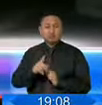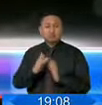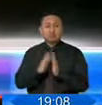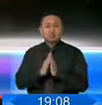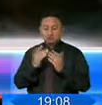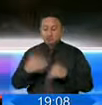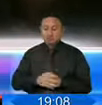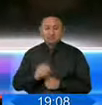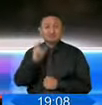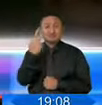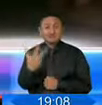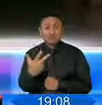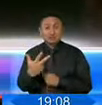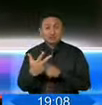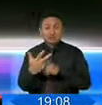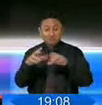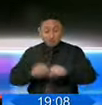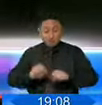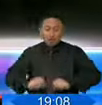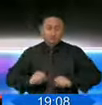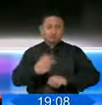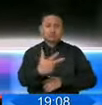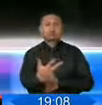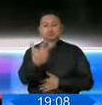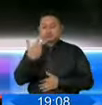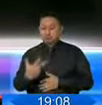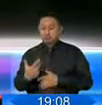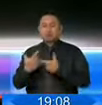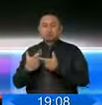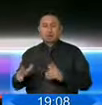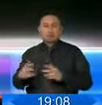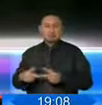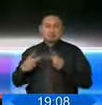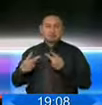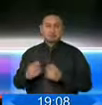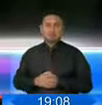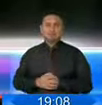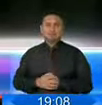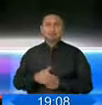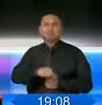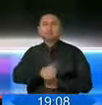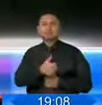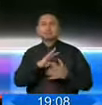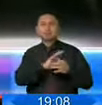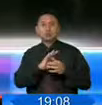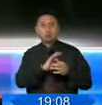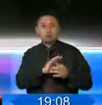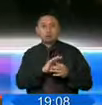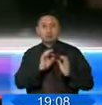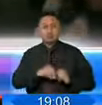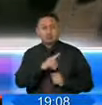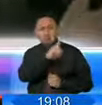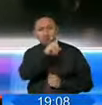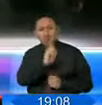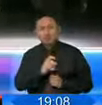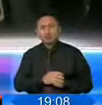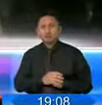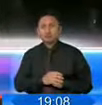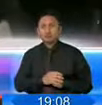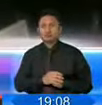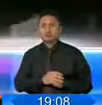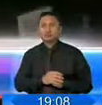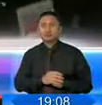quiere de vuelta, sanos y salvos. Vamos a acercarnos acá hacia otros compañeros de medios de comunicación. Huito, buenas